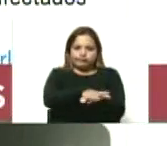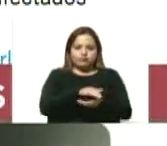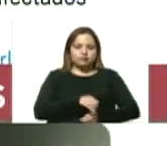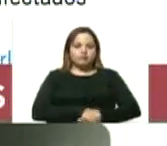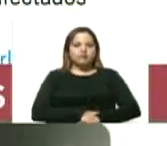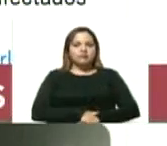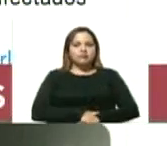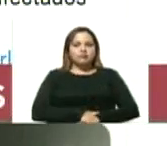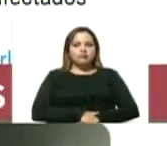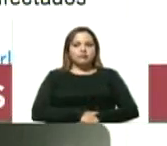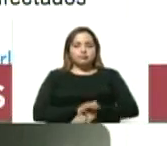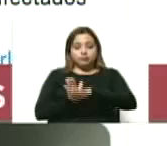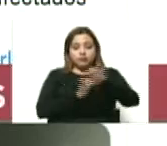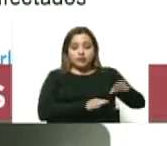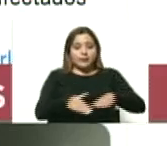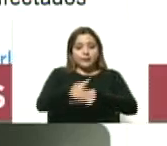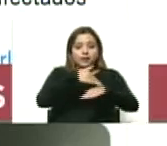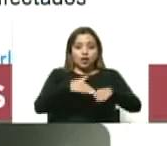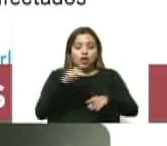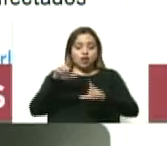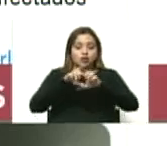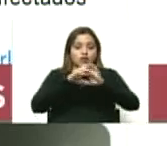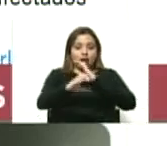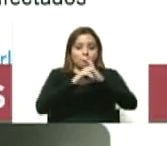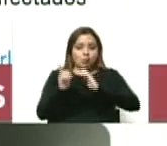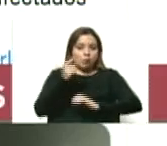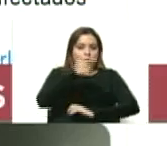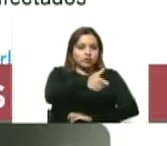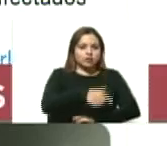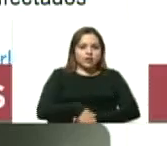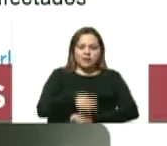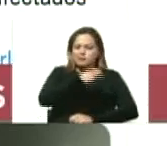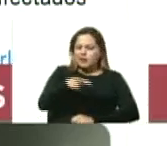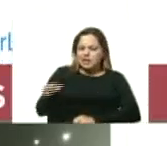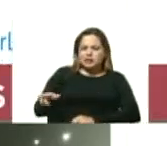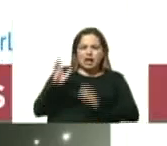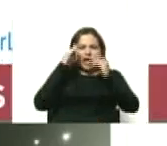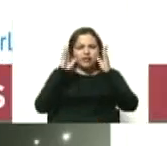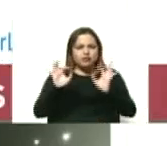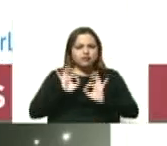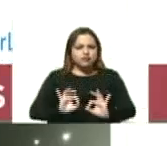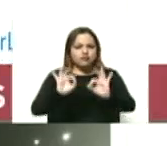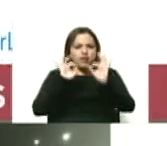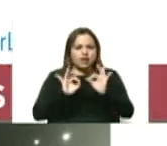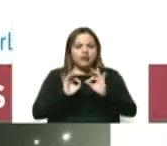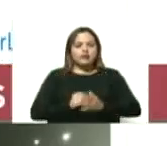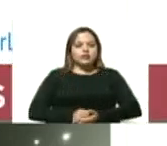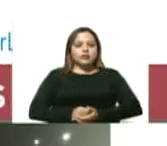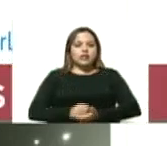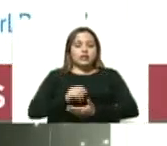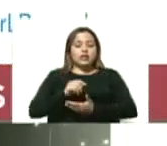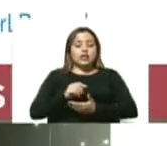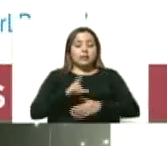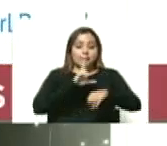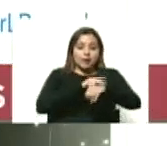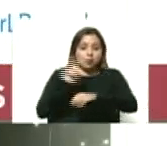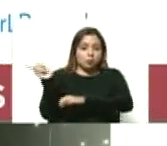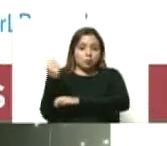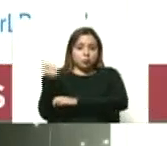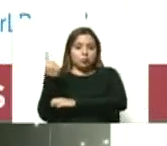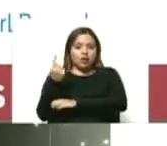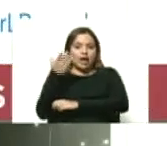Ministerio del Poder Popular para el Transporte, personal técnico especializado de los paramédicos del Ministerio continúan en las Tejerías, en la